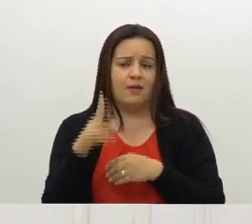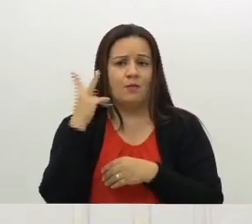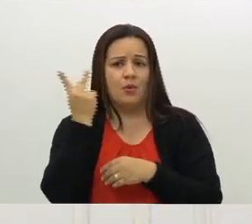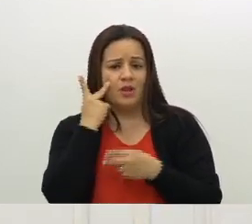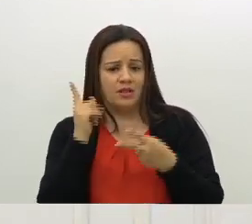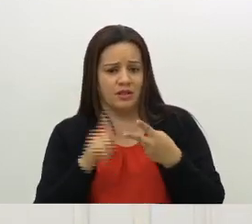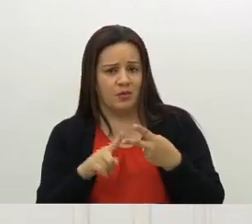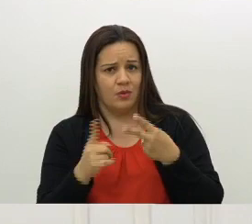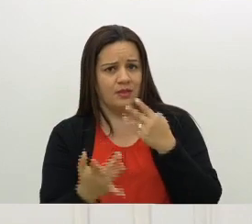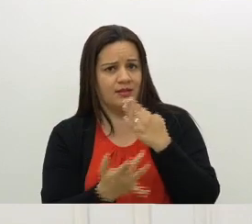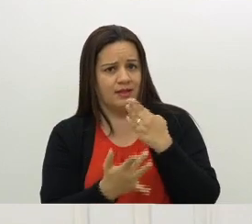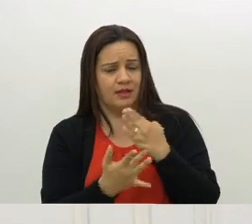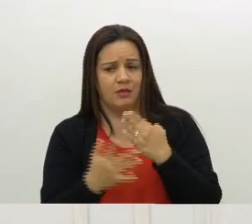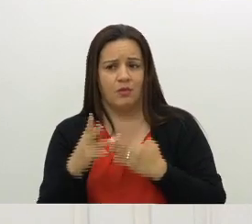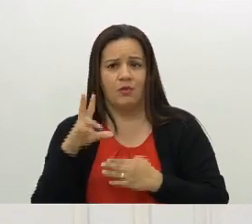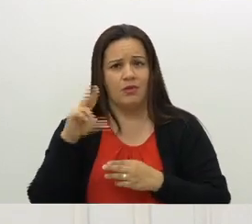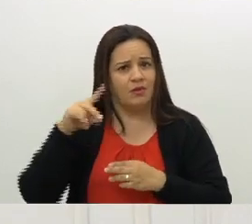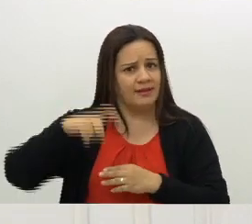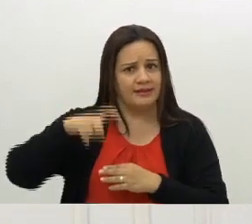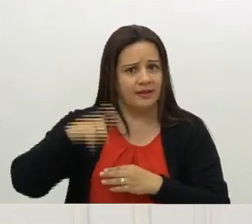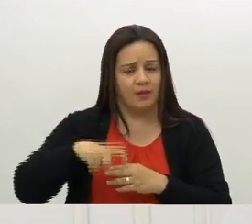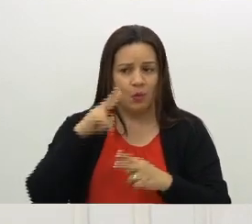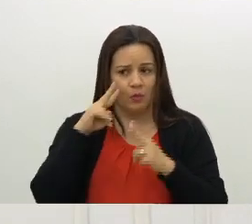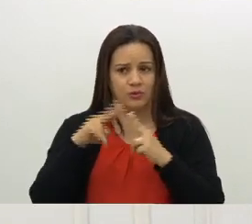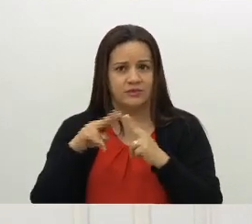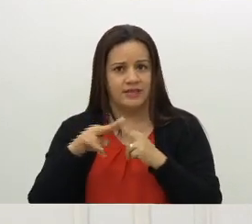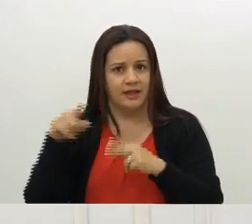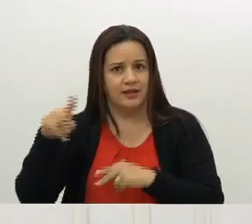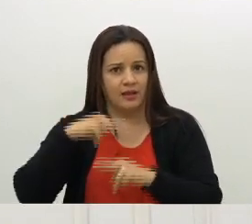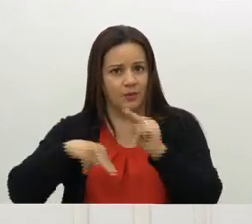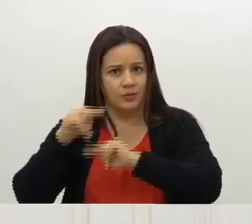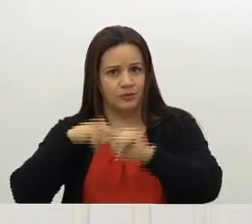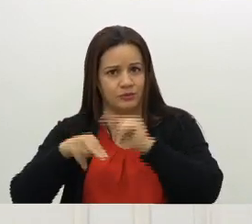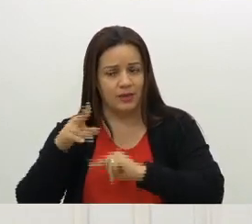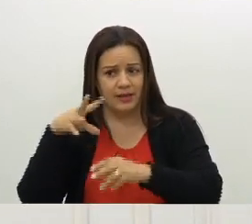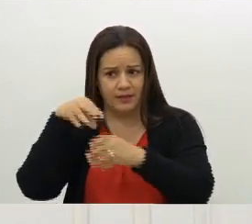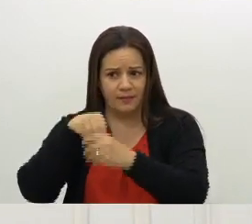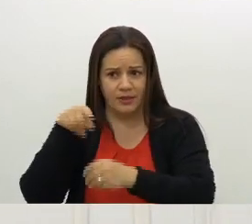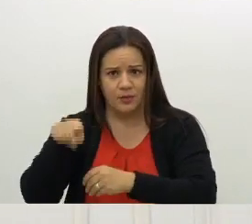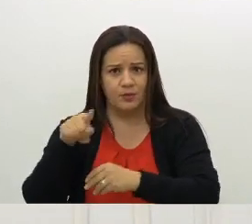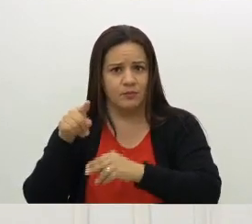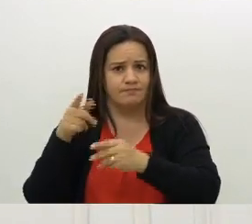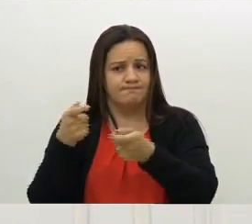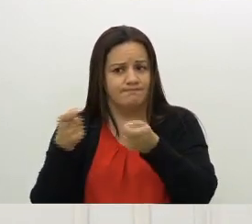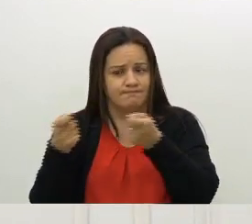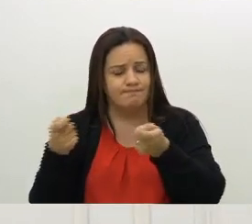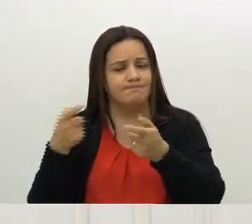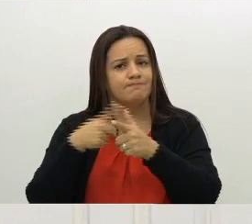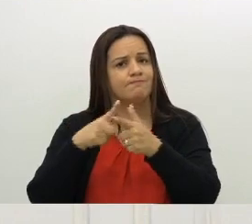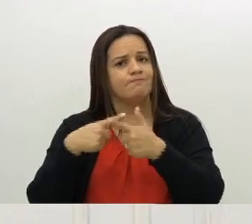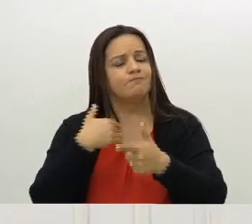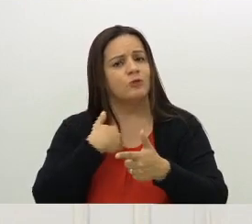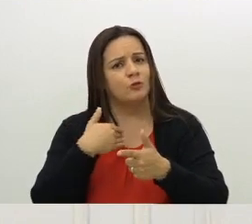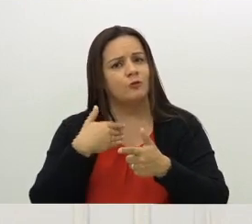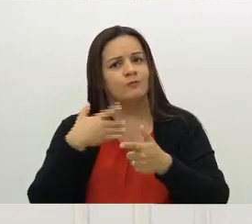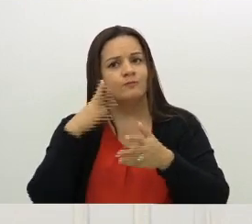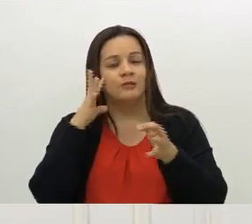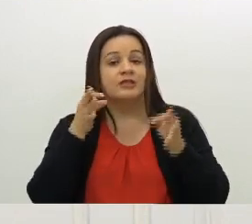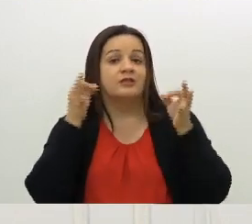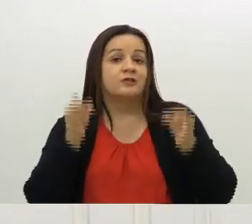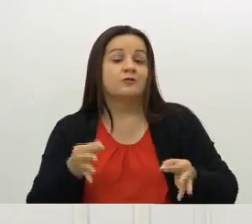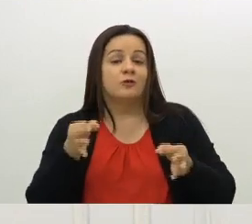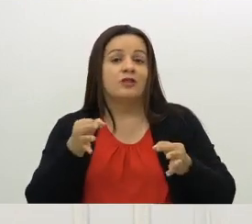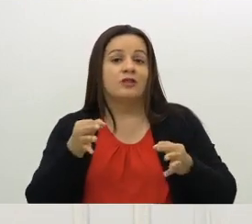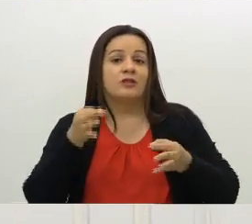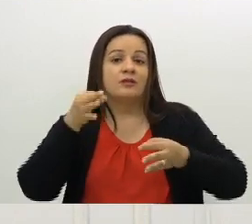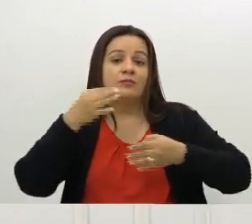necesariamente conocían el negocio en el que estaban metiendo y administrando, y obviamente hubo una serie de decisiones que son los